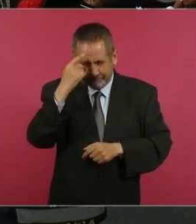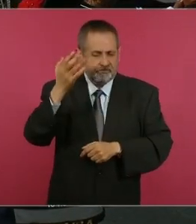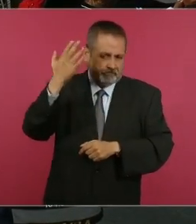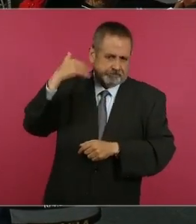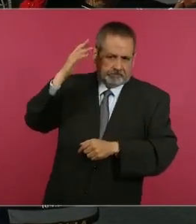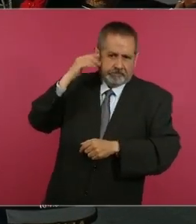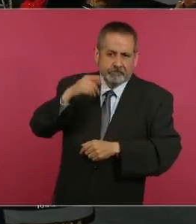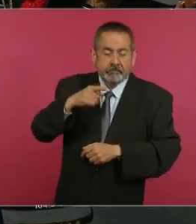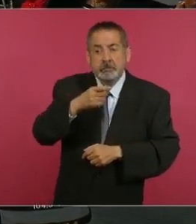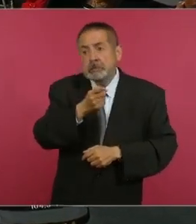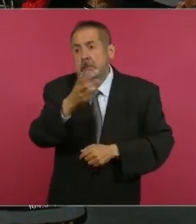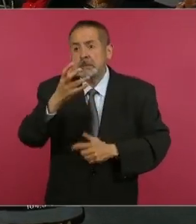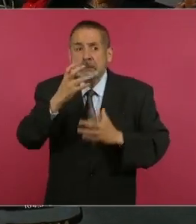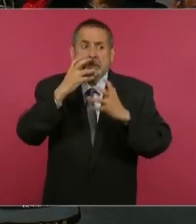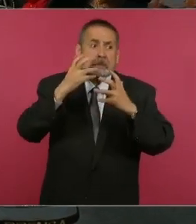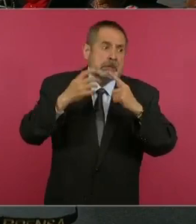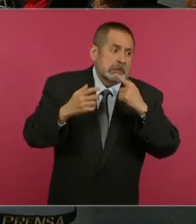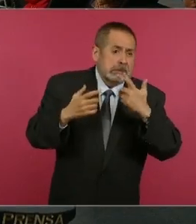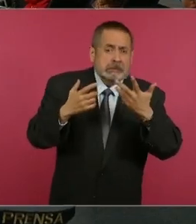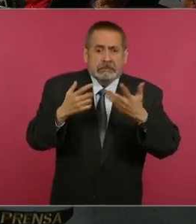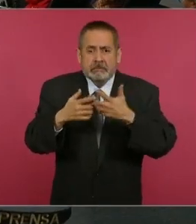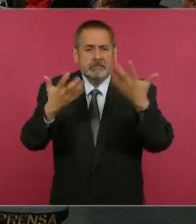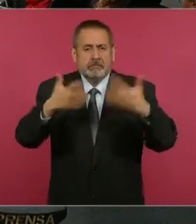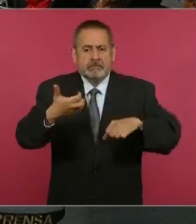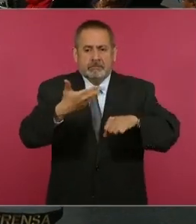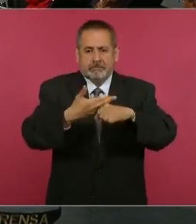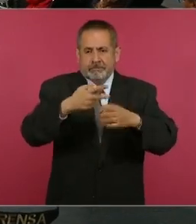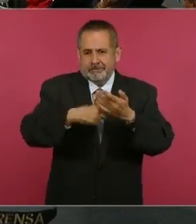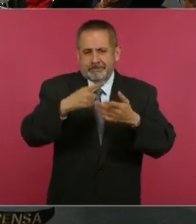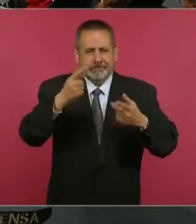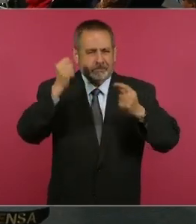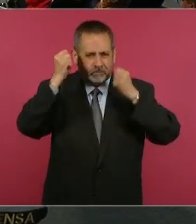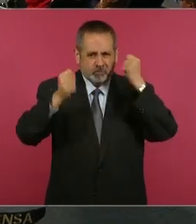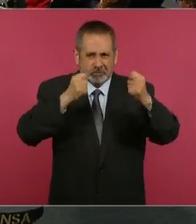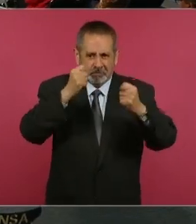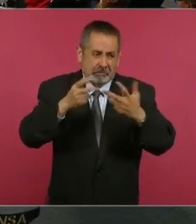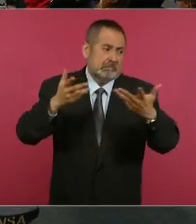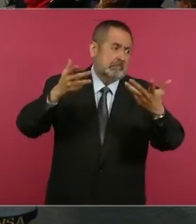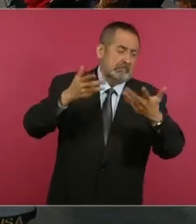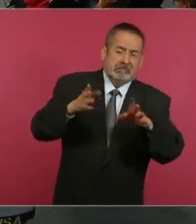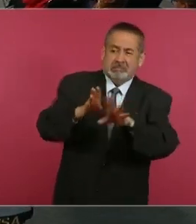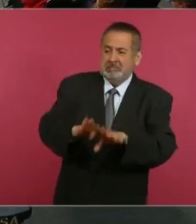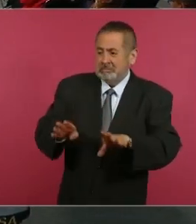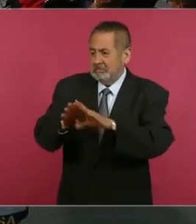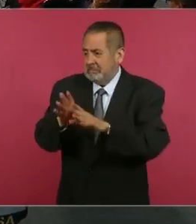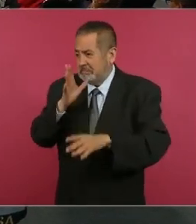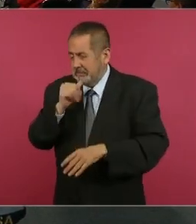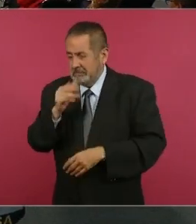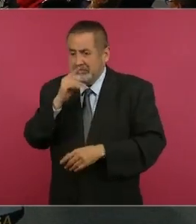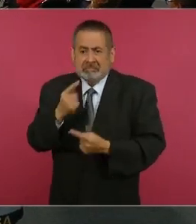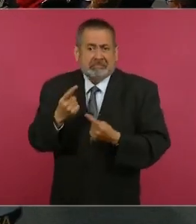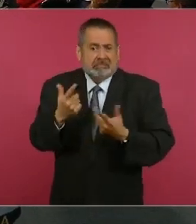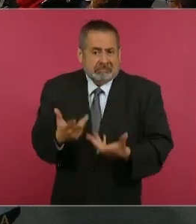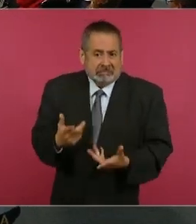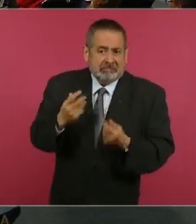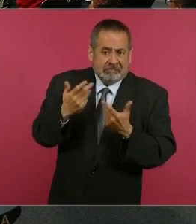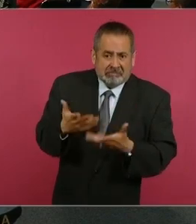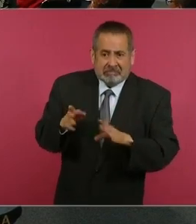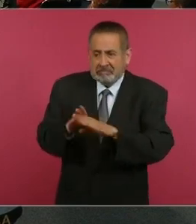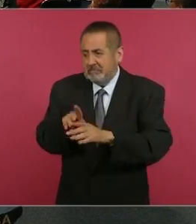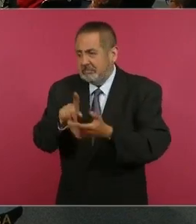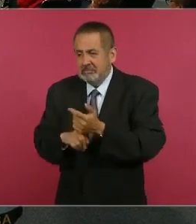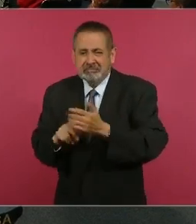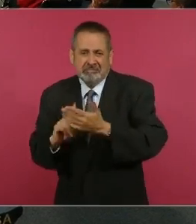muy fatalistas los empresarios del turismo y las autoridades de que